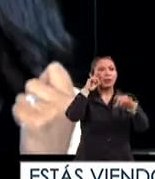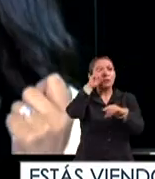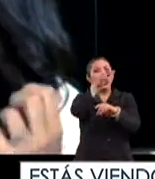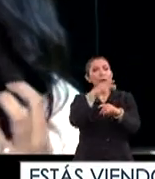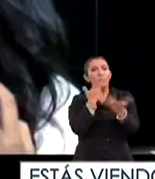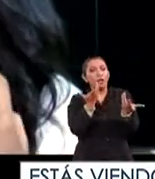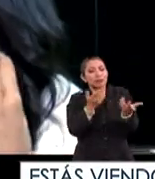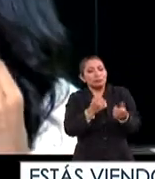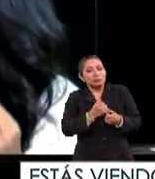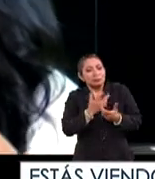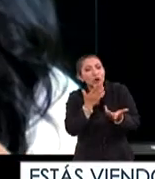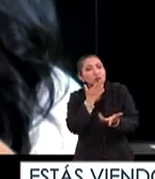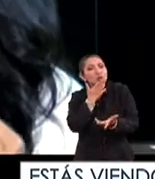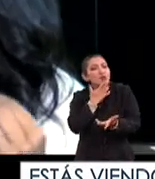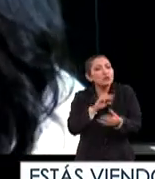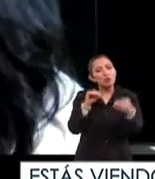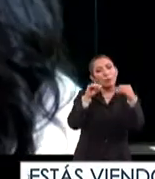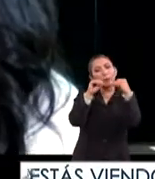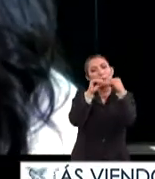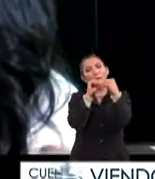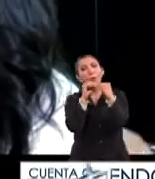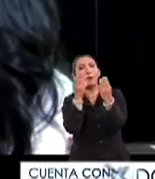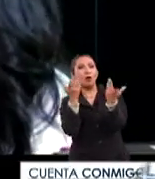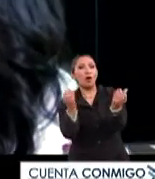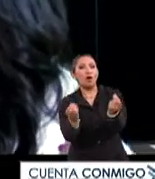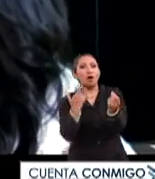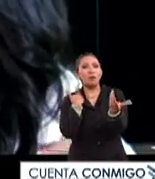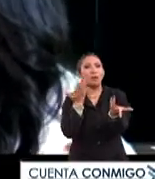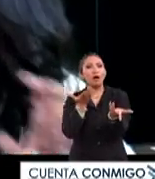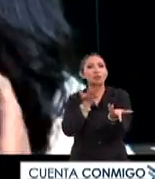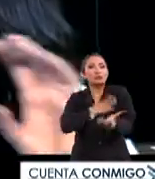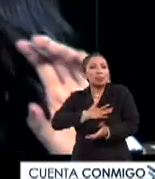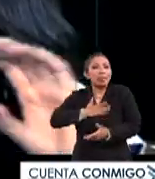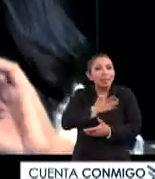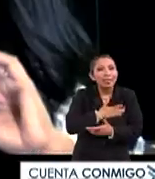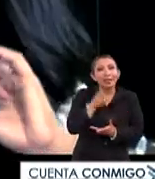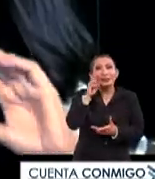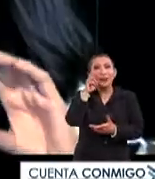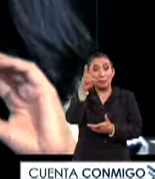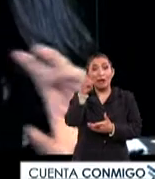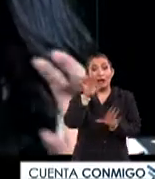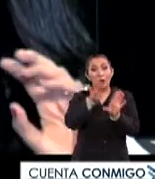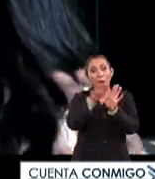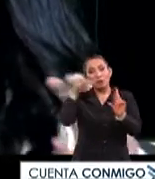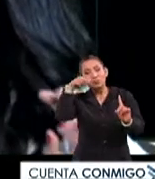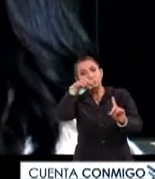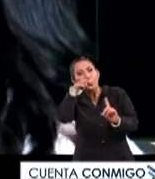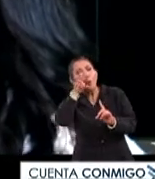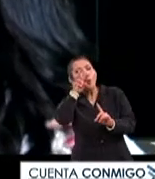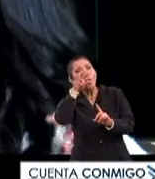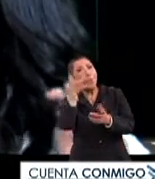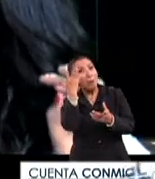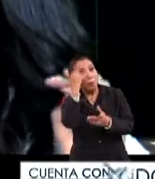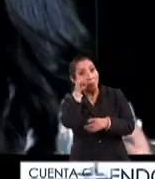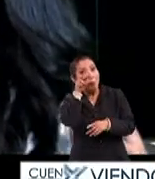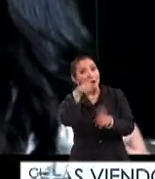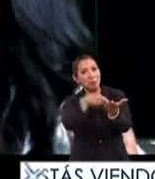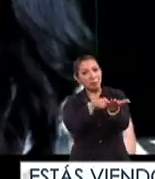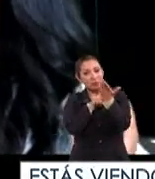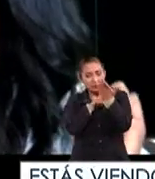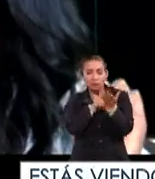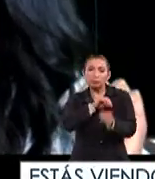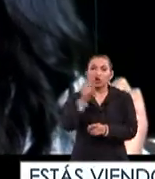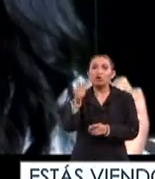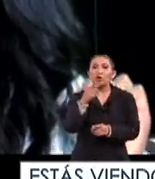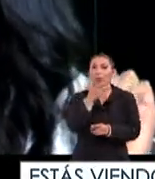ese erotismo, esa dulzura que puede representar un beso, también lo ves desde diferentes perspectivas, ¿no? Y también